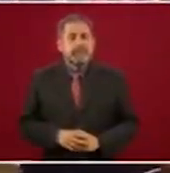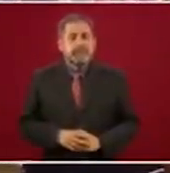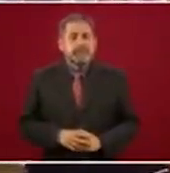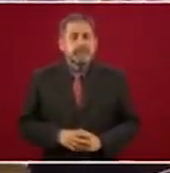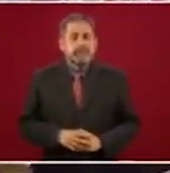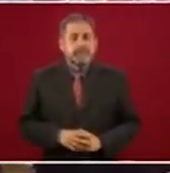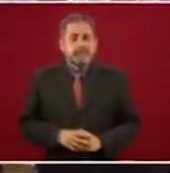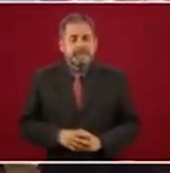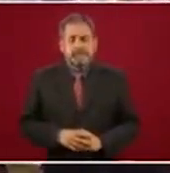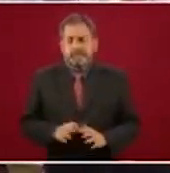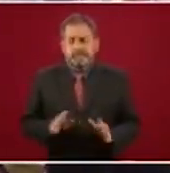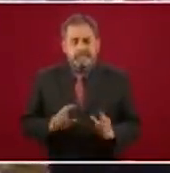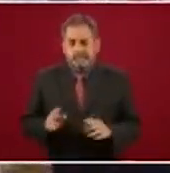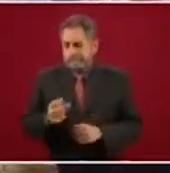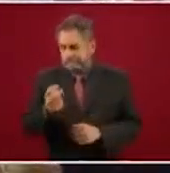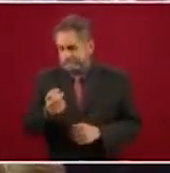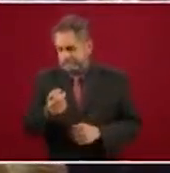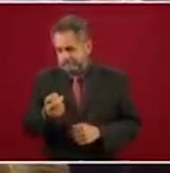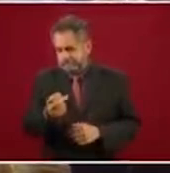Eso